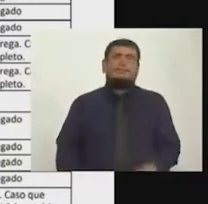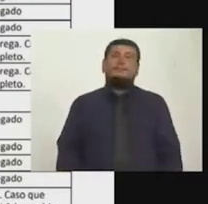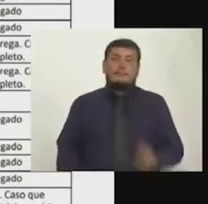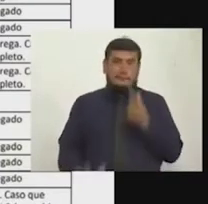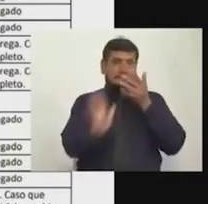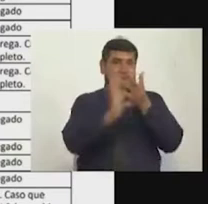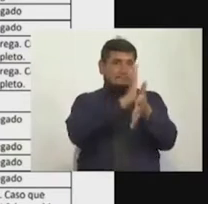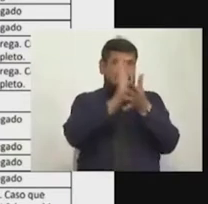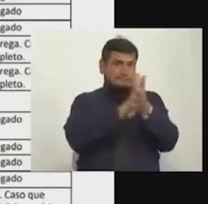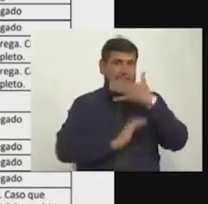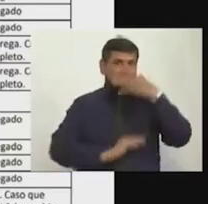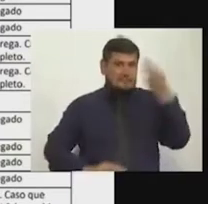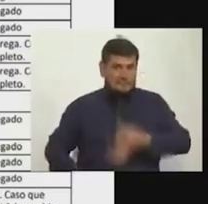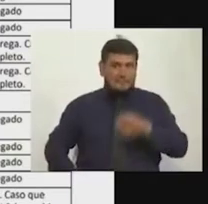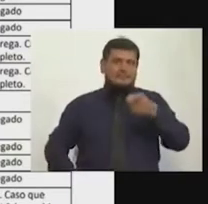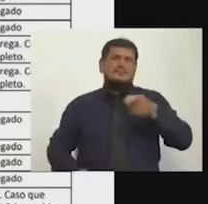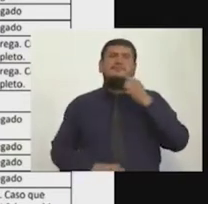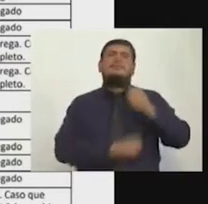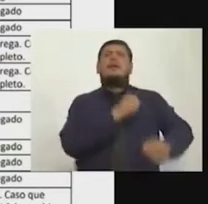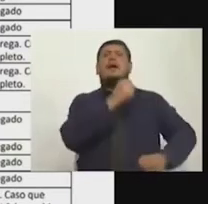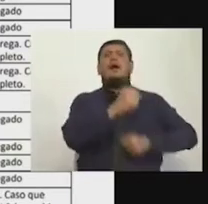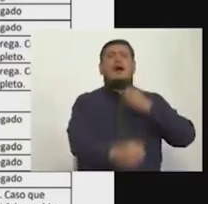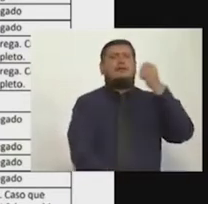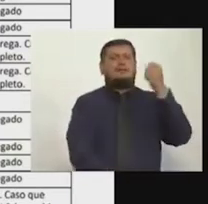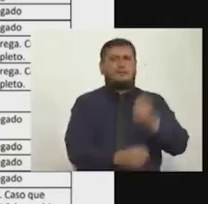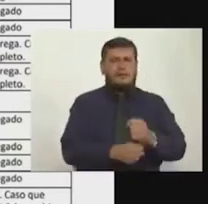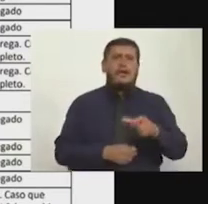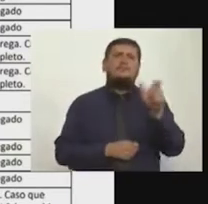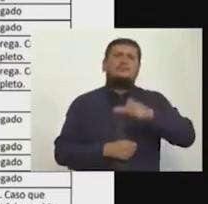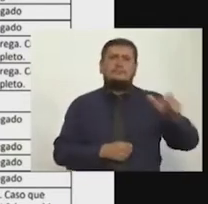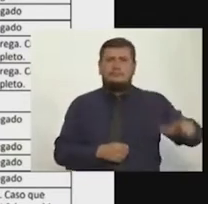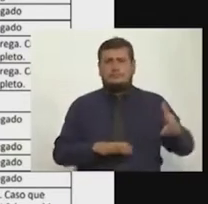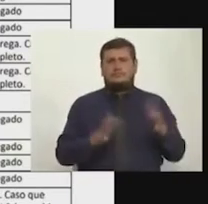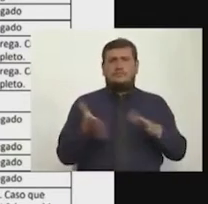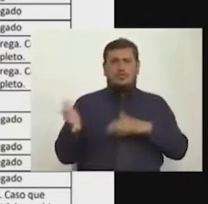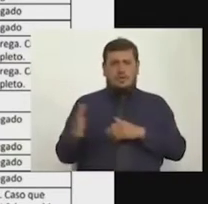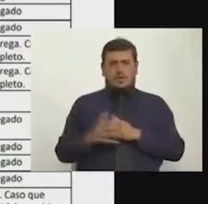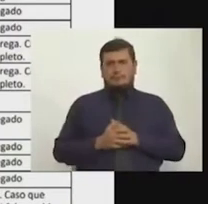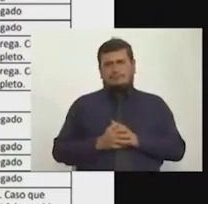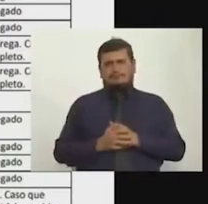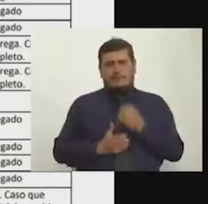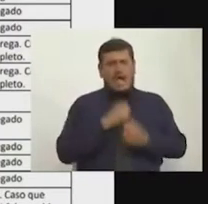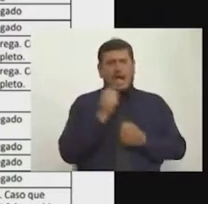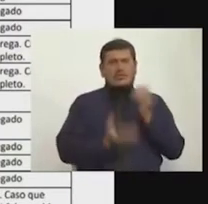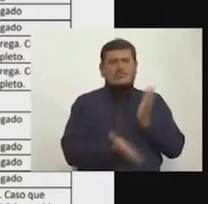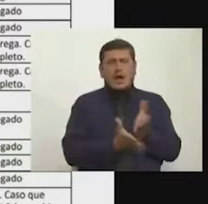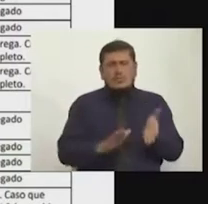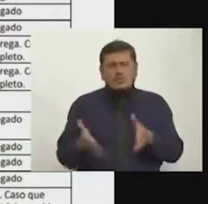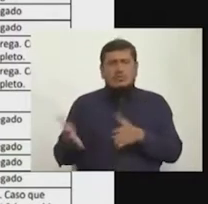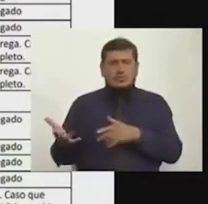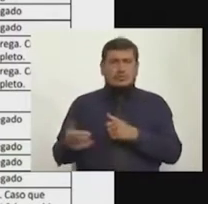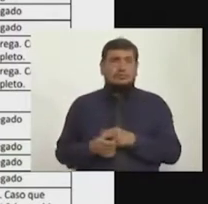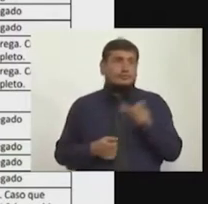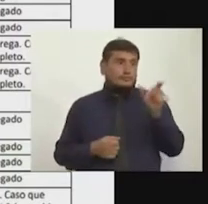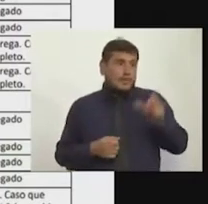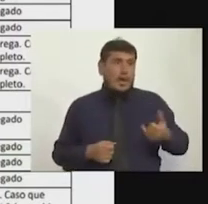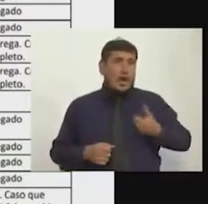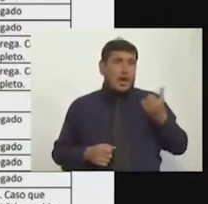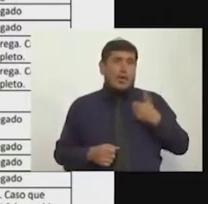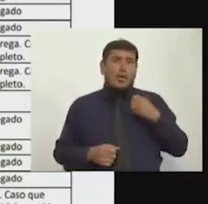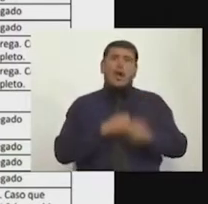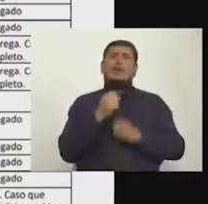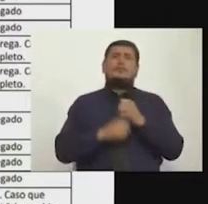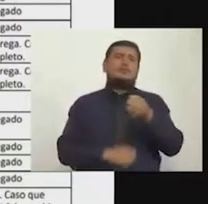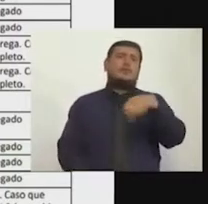datos. Estas son las edades de los que murieron. El joven Abimael Morales